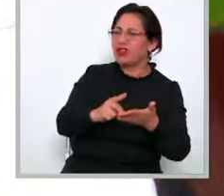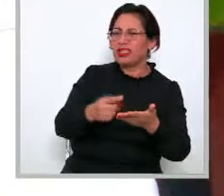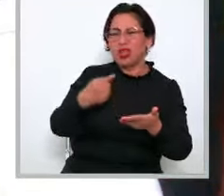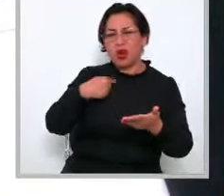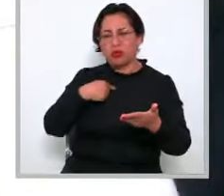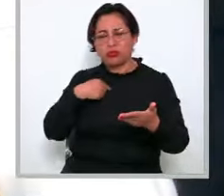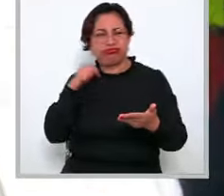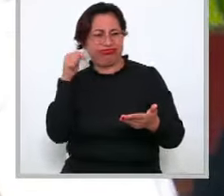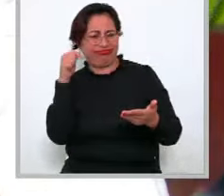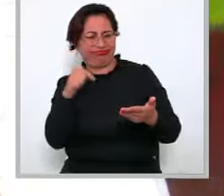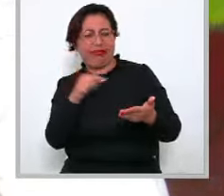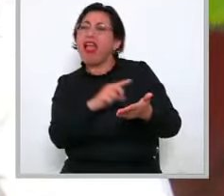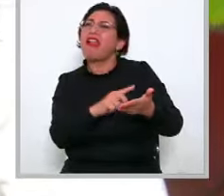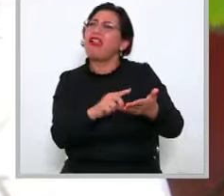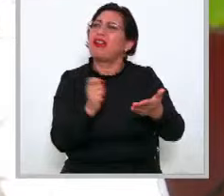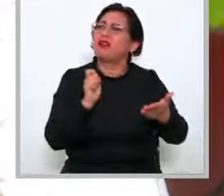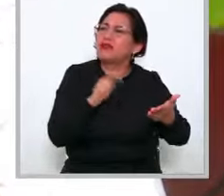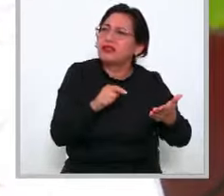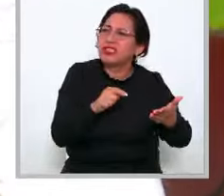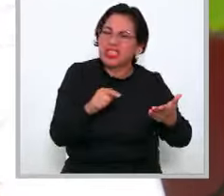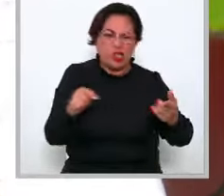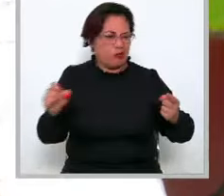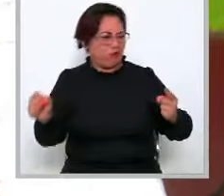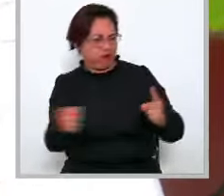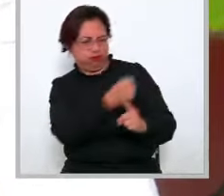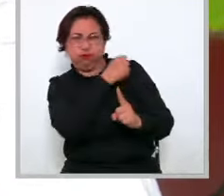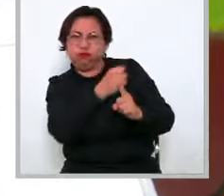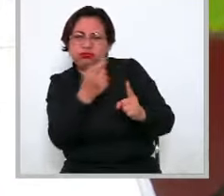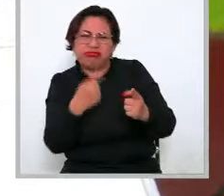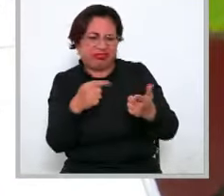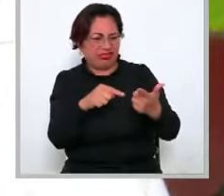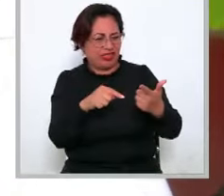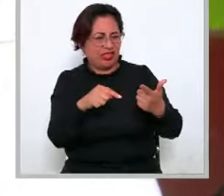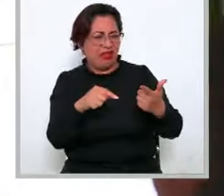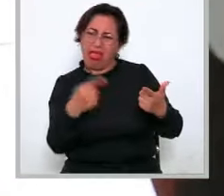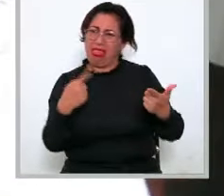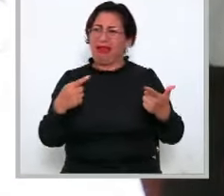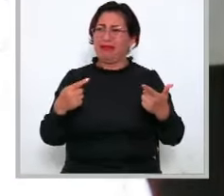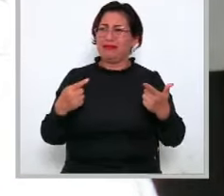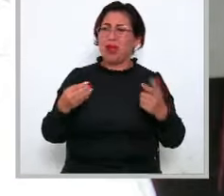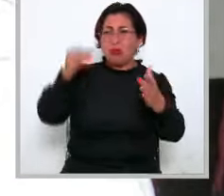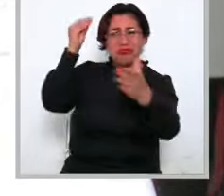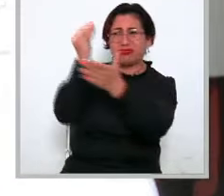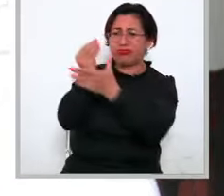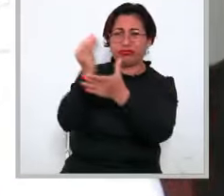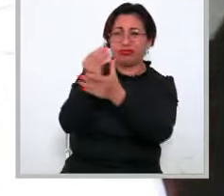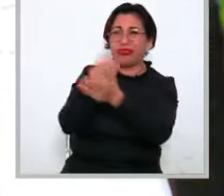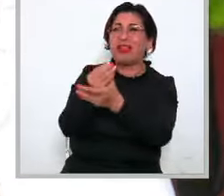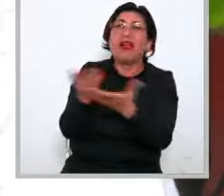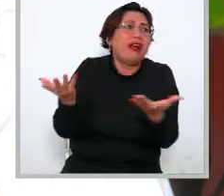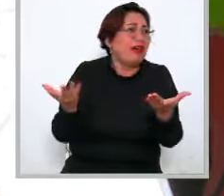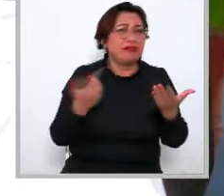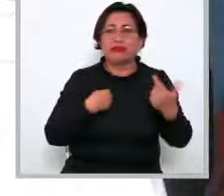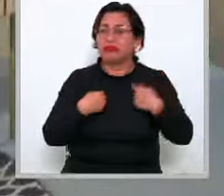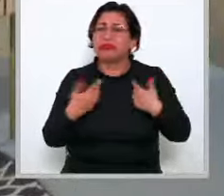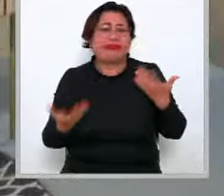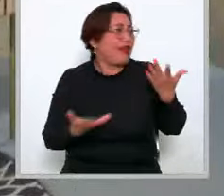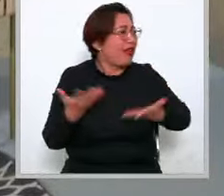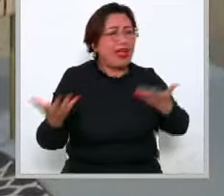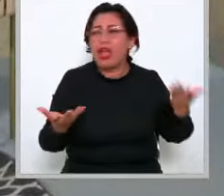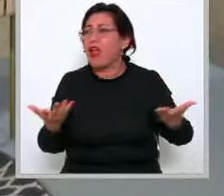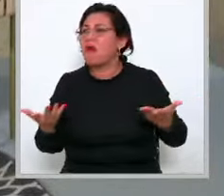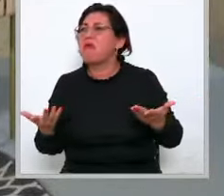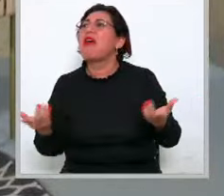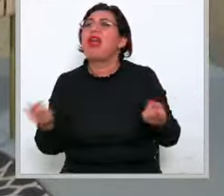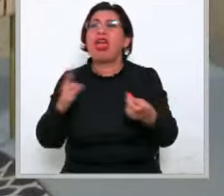violentados sus derechos, a quién acudir. Entonces es una red muy importante porque a lo largo de todos estos años se dan esos